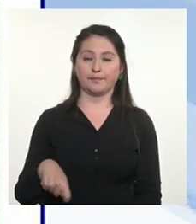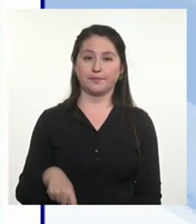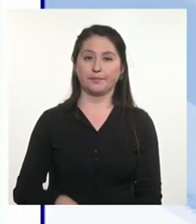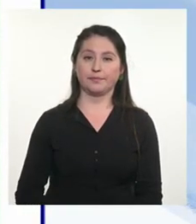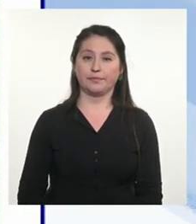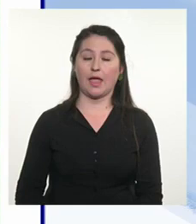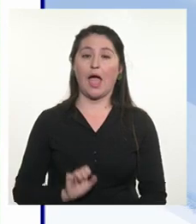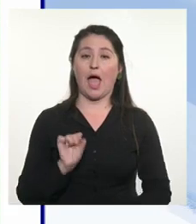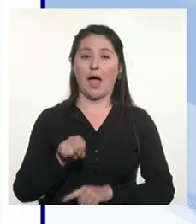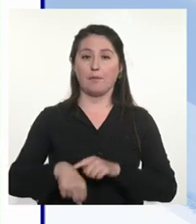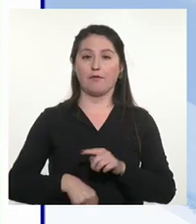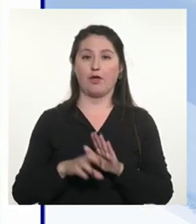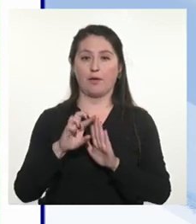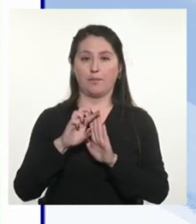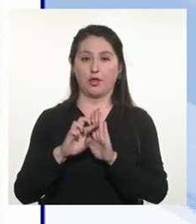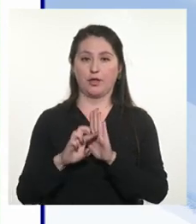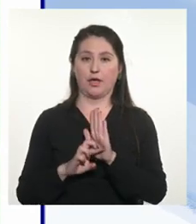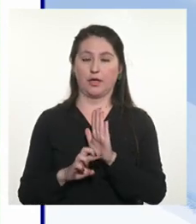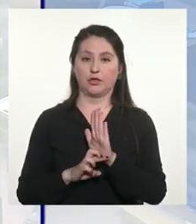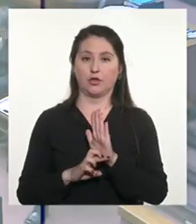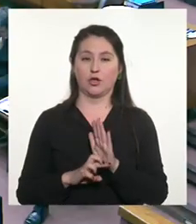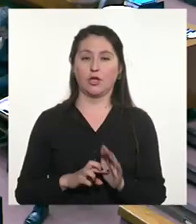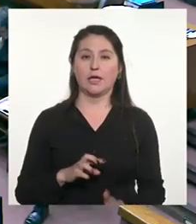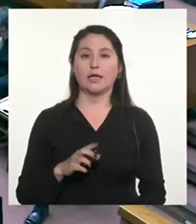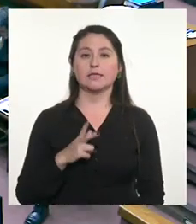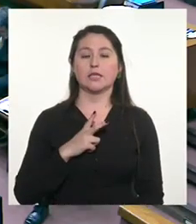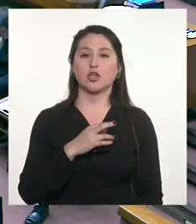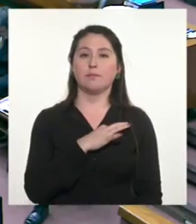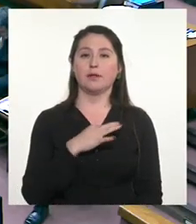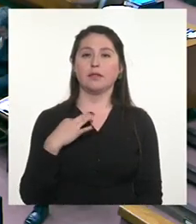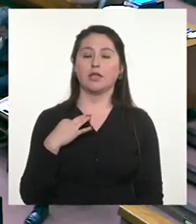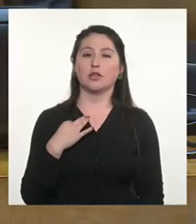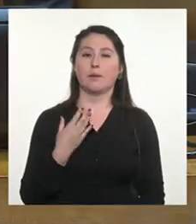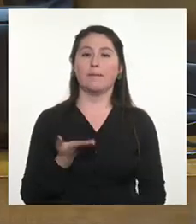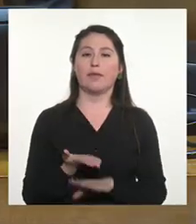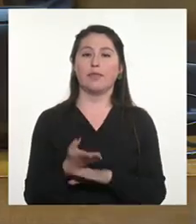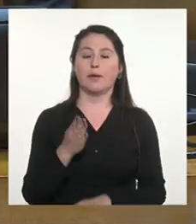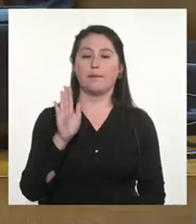aprobado el proyecto el señor ministro me ha solicitado la palabra